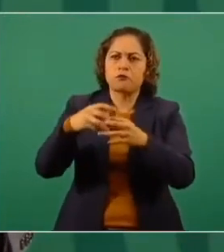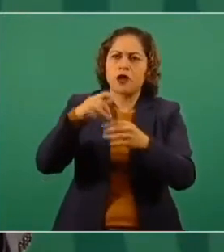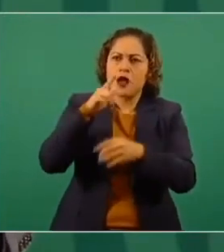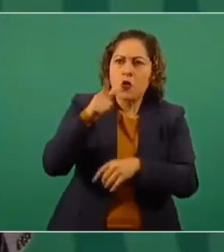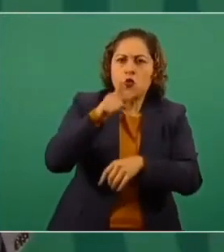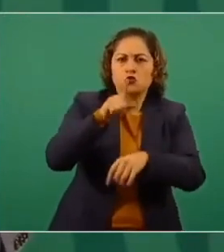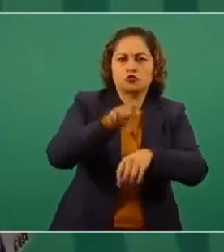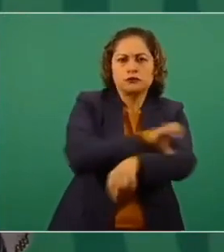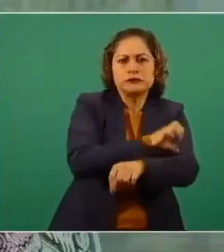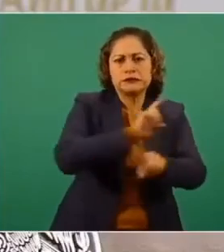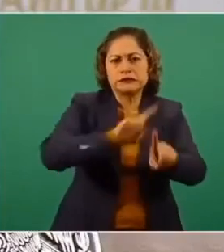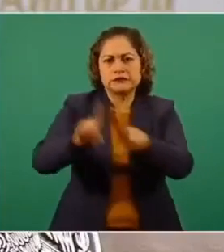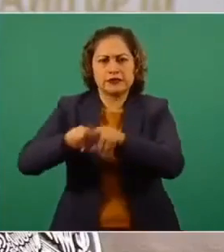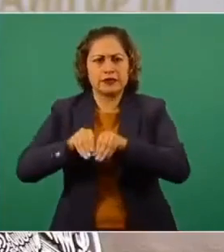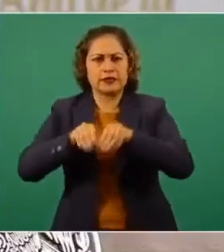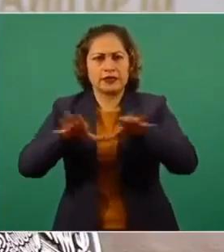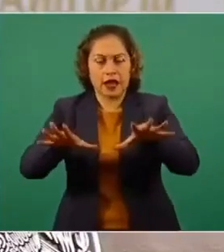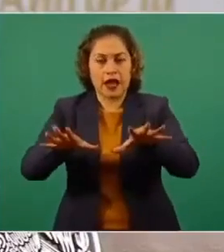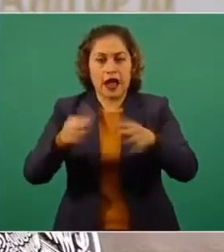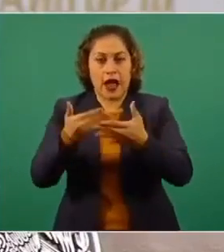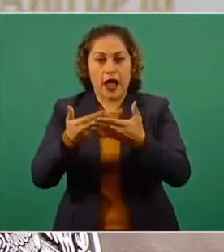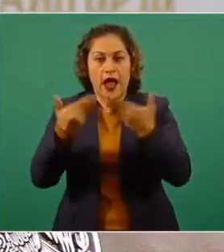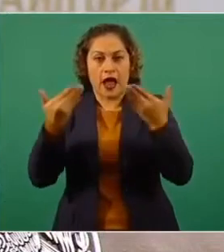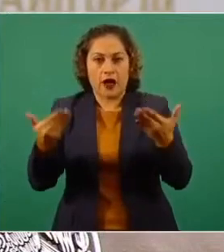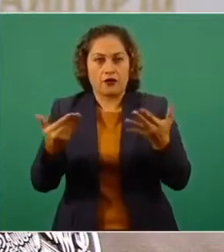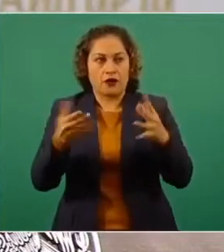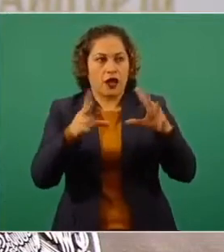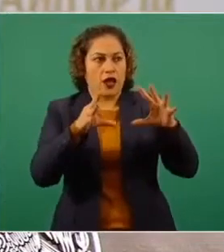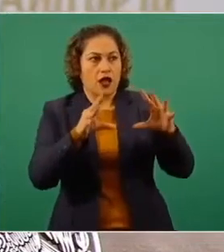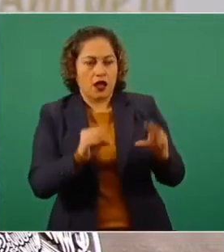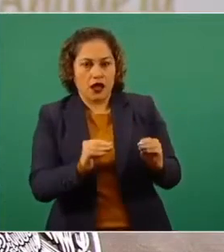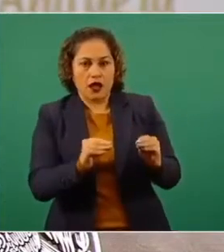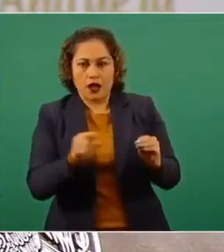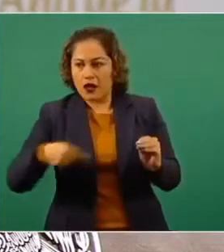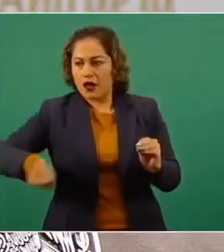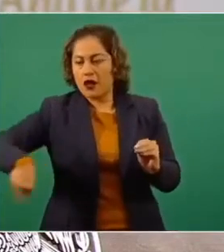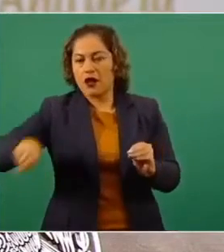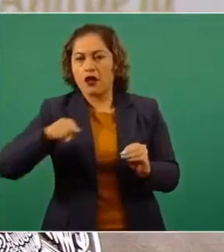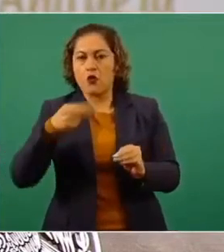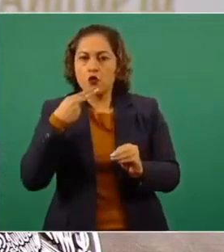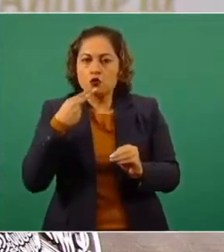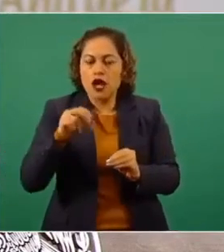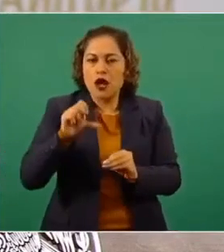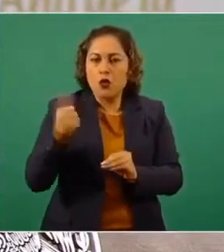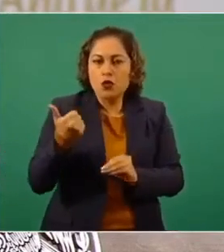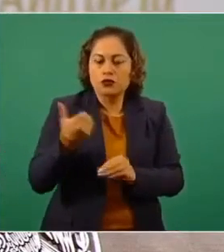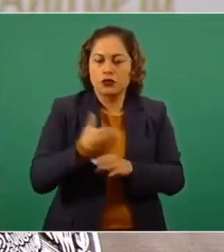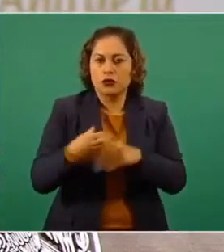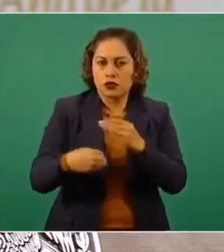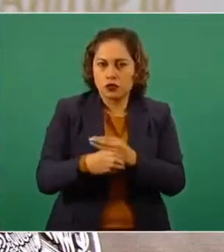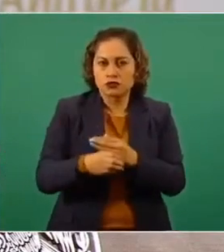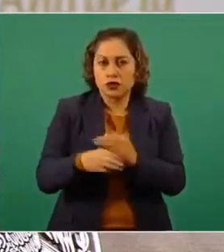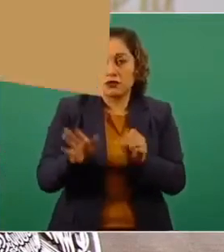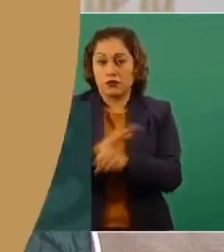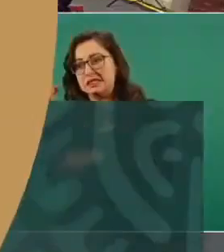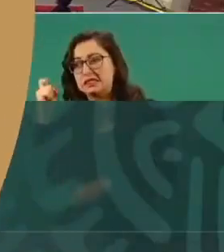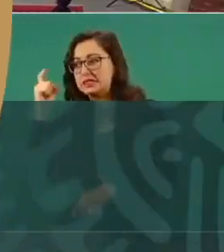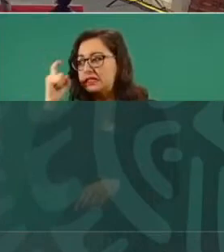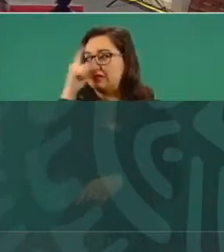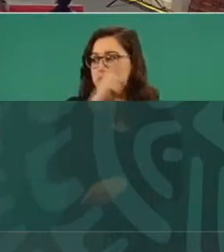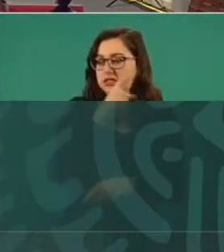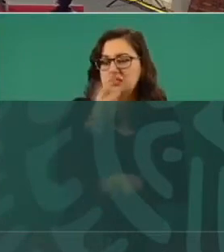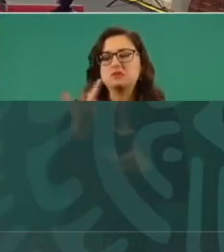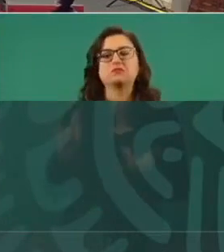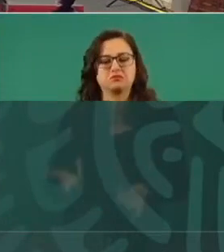podido sustituir ese vacío que deja el gas que no ha llegado a nuestro país.